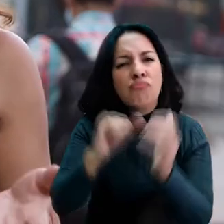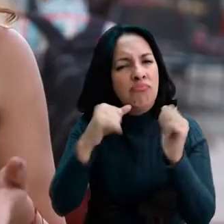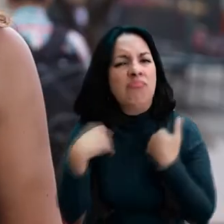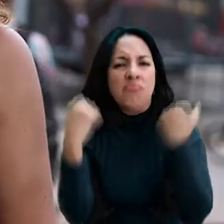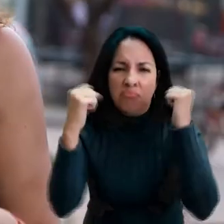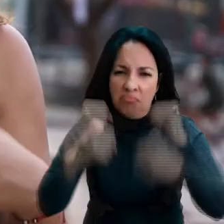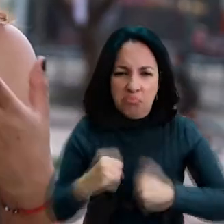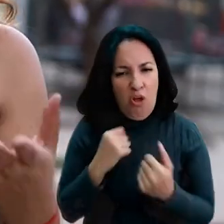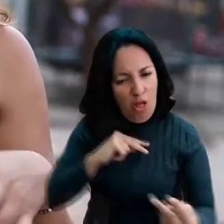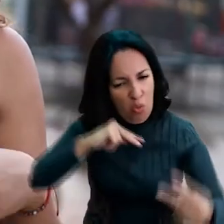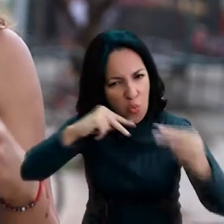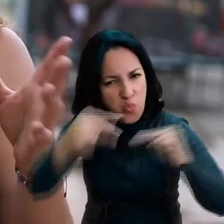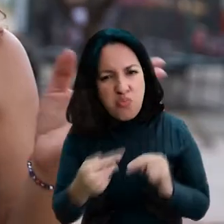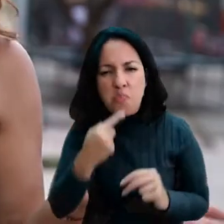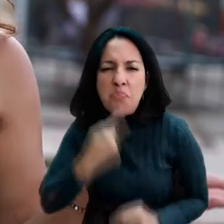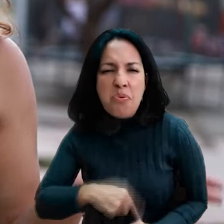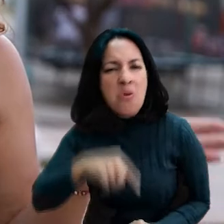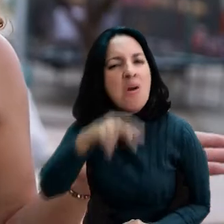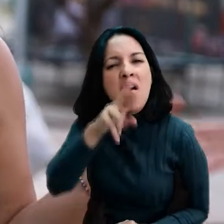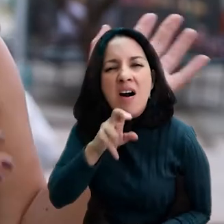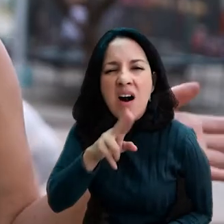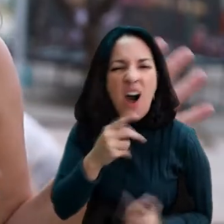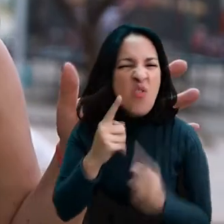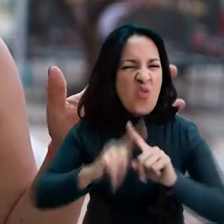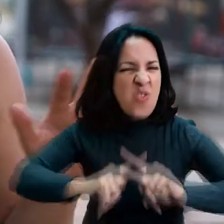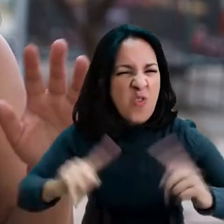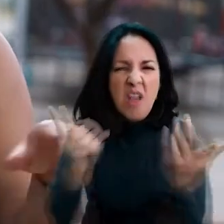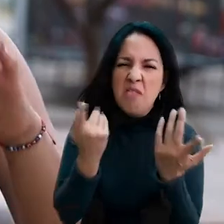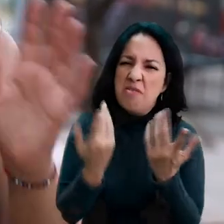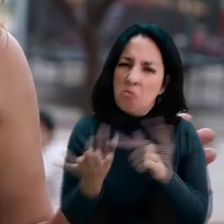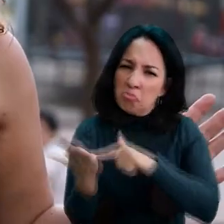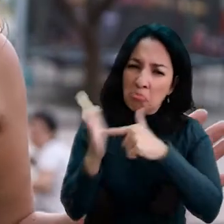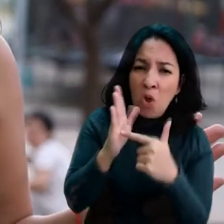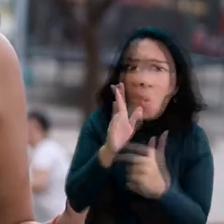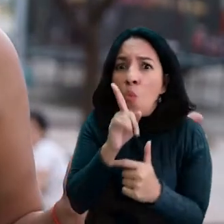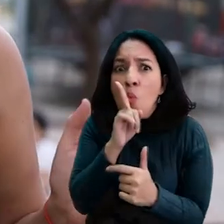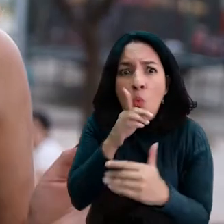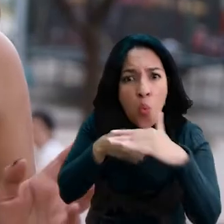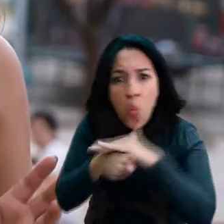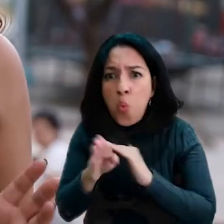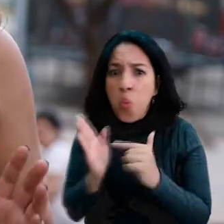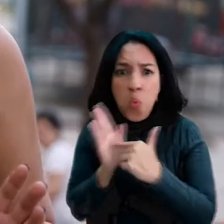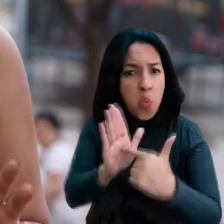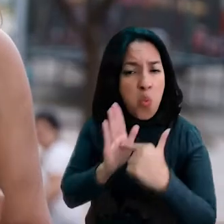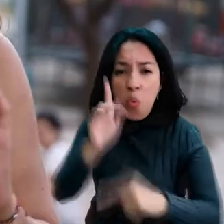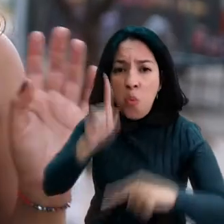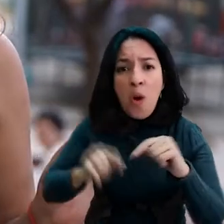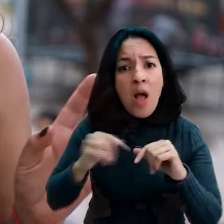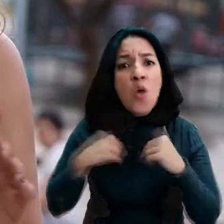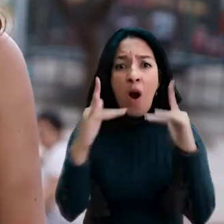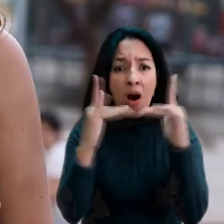lo sociocultural, que es lo que conocemos tradicionalmente como la heterosexualidad. Es decir, es todo lo contrario, es lo raro,